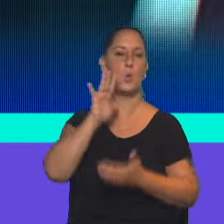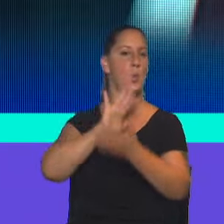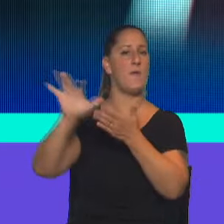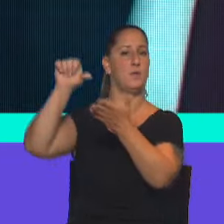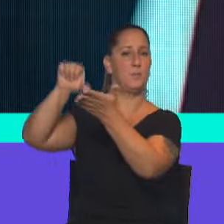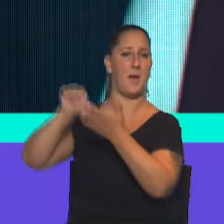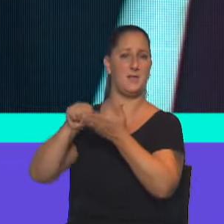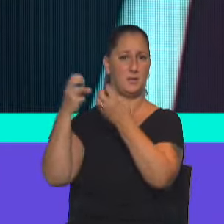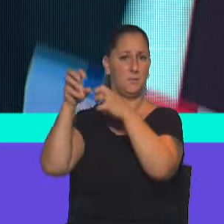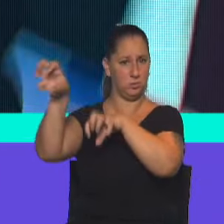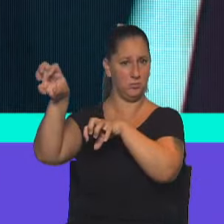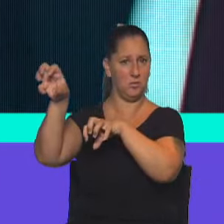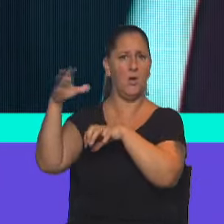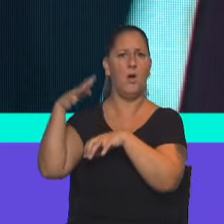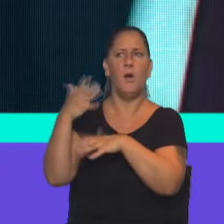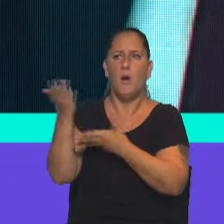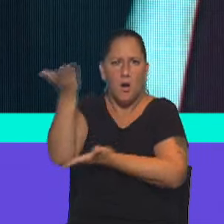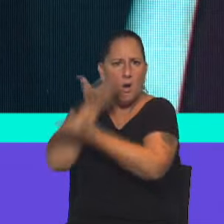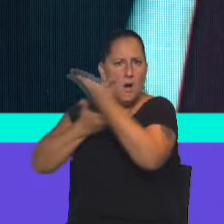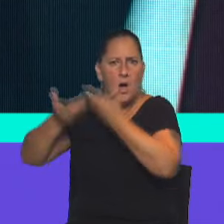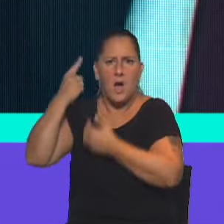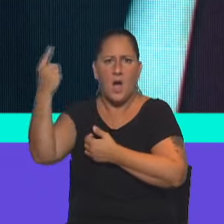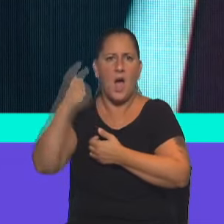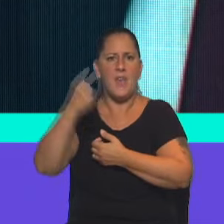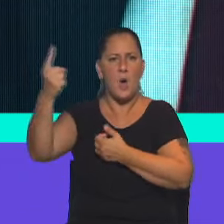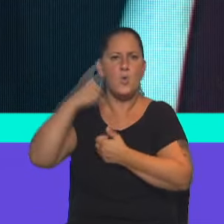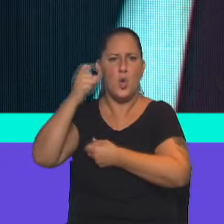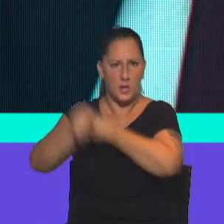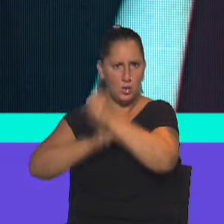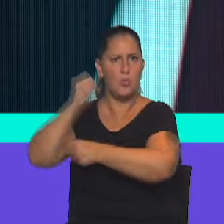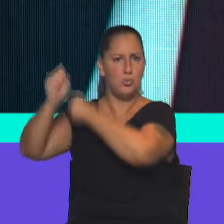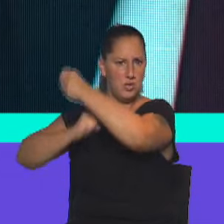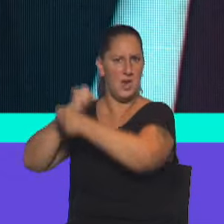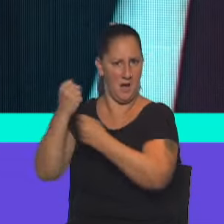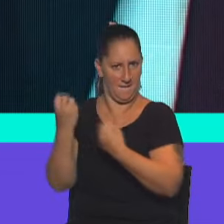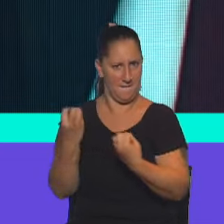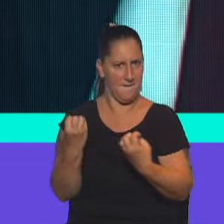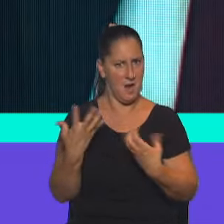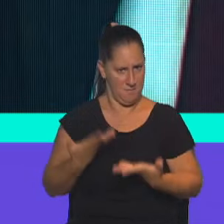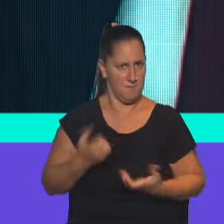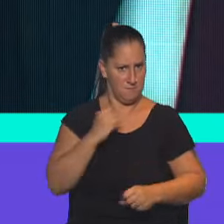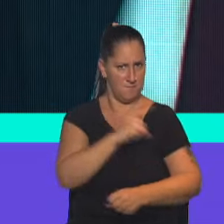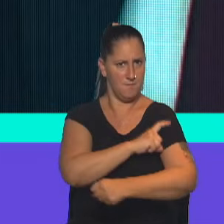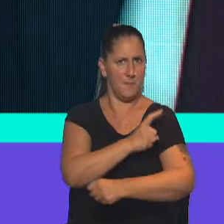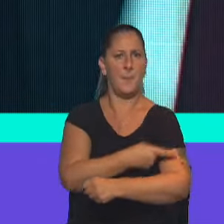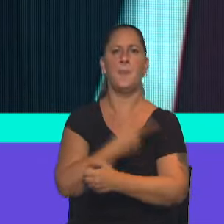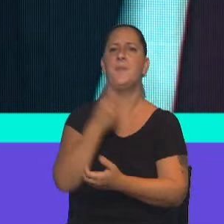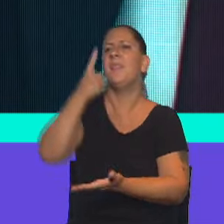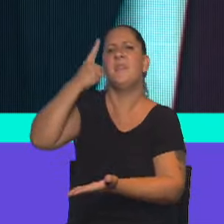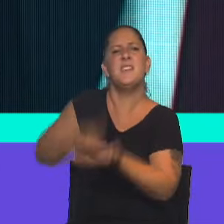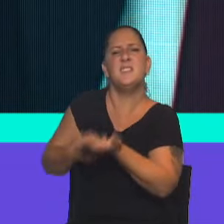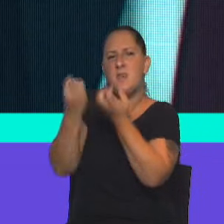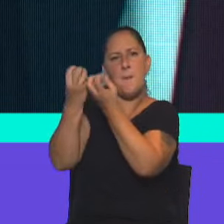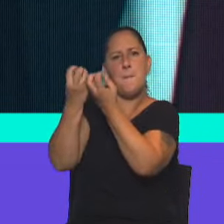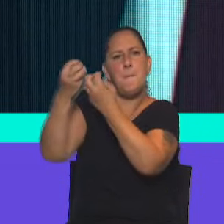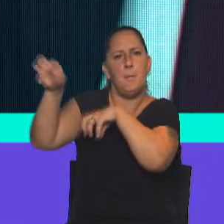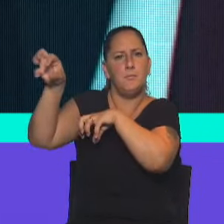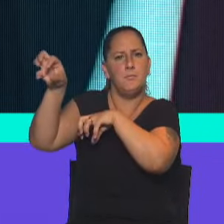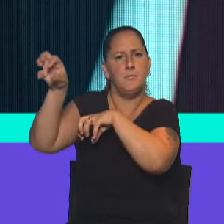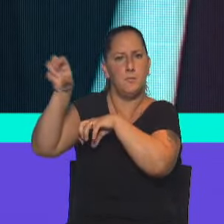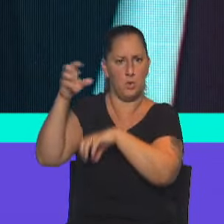se pueden auto abastecer bolsas que son sectores industrialmente ricos se toman esta decisión porque económicamente les